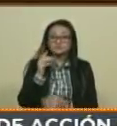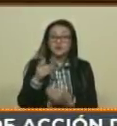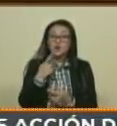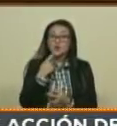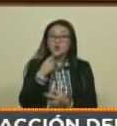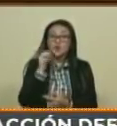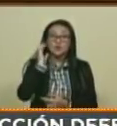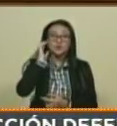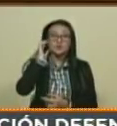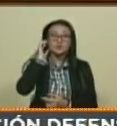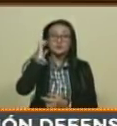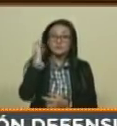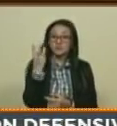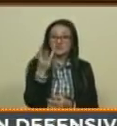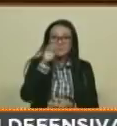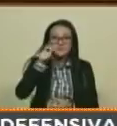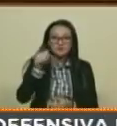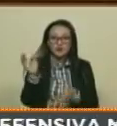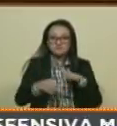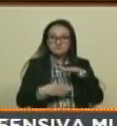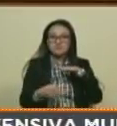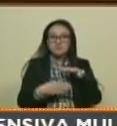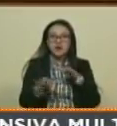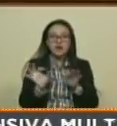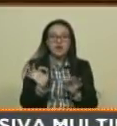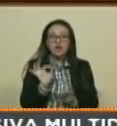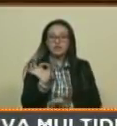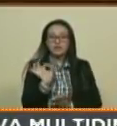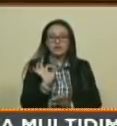estos tres no estaban judicializados.